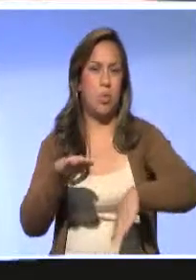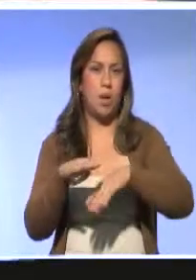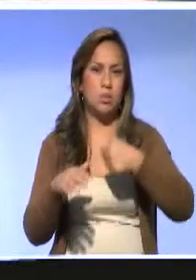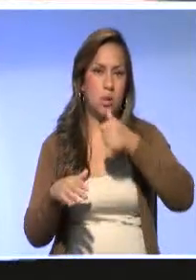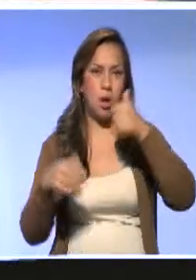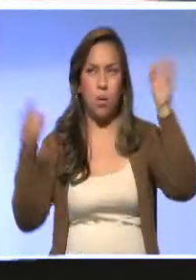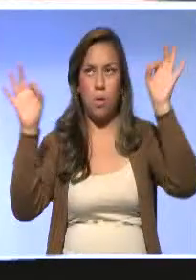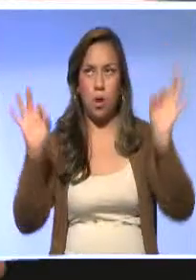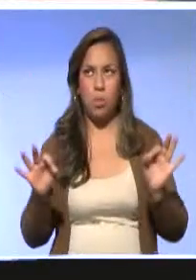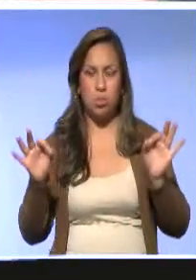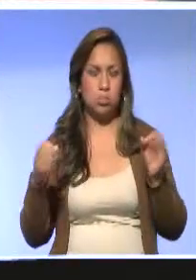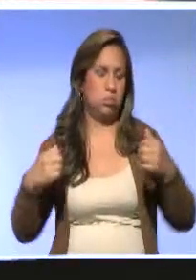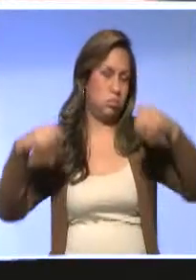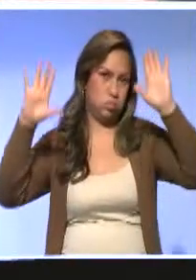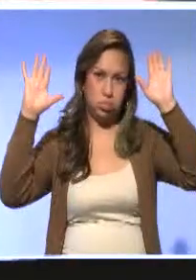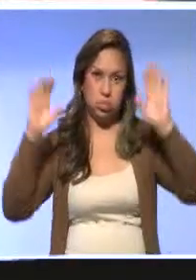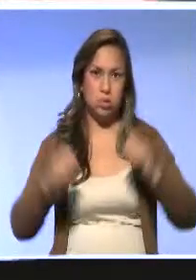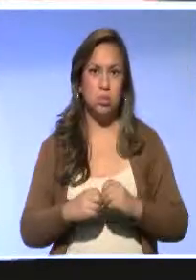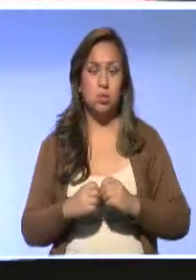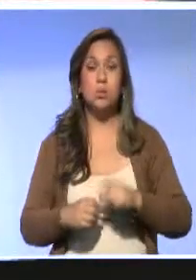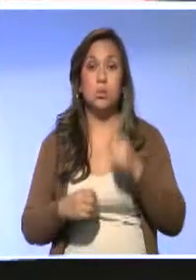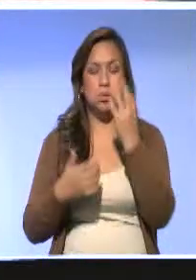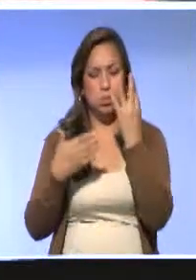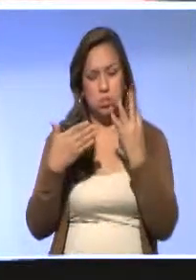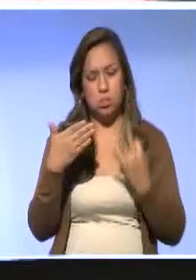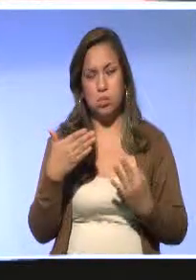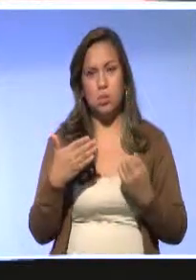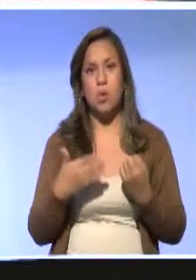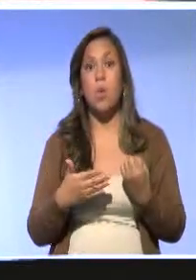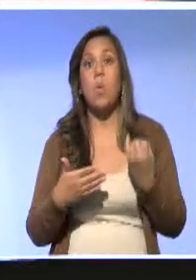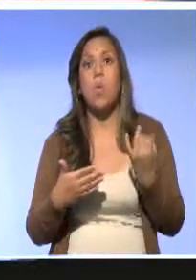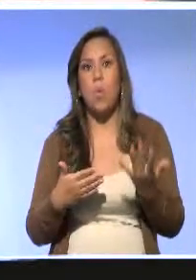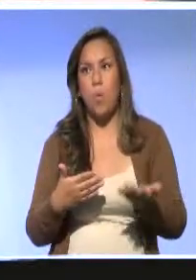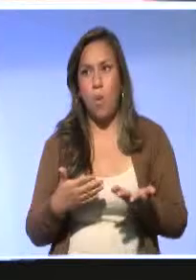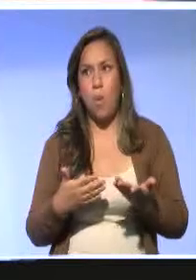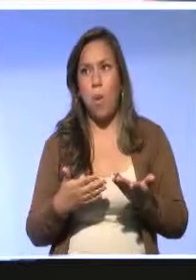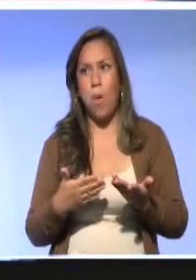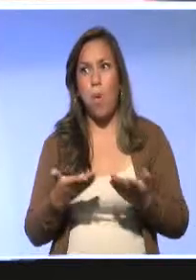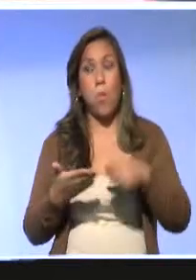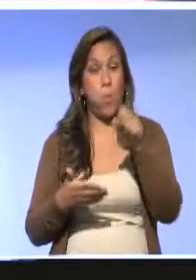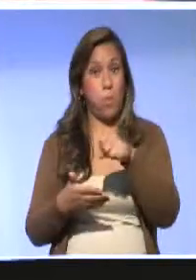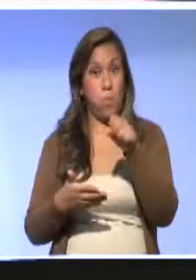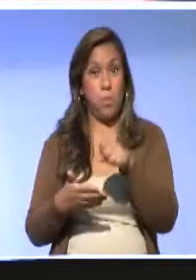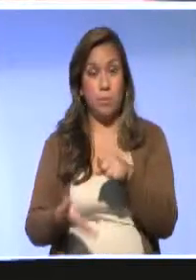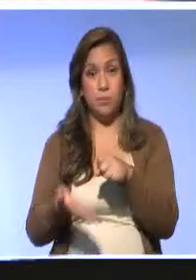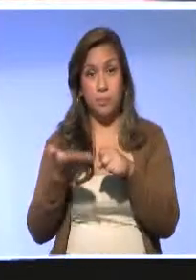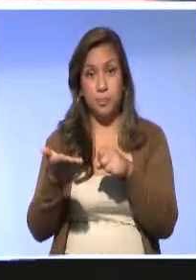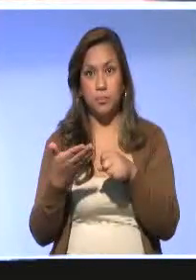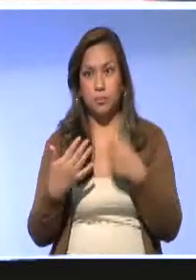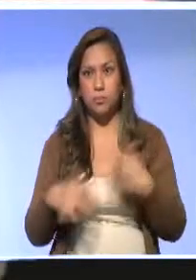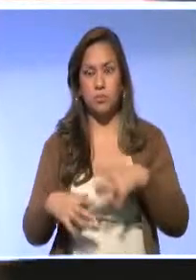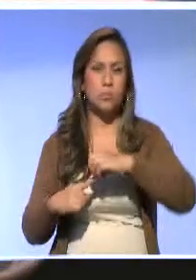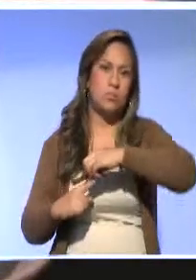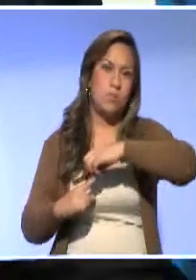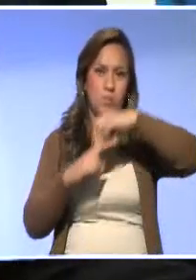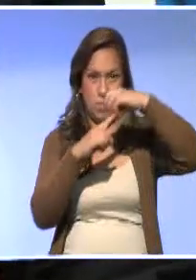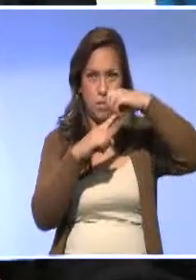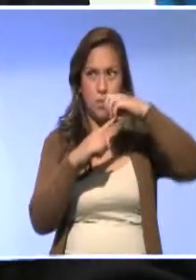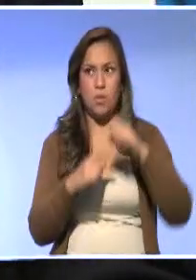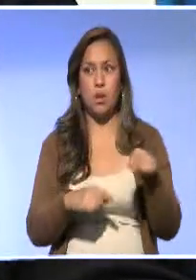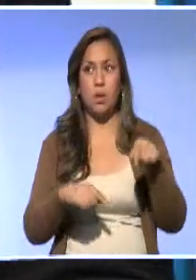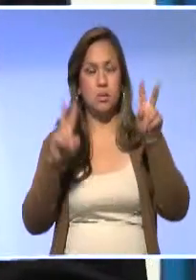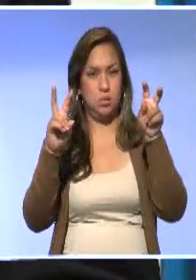fin de mes o sea uno ya más o menos presupuestar cuánto es lo que destina para estos elementos que se entiende son los principales mire eso este